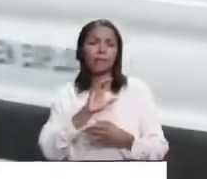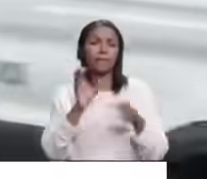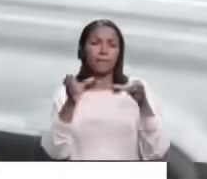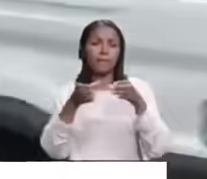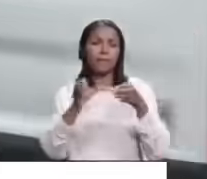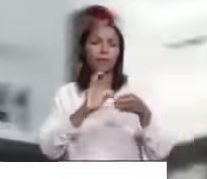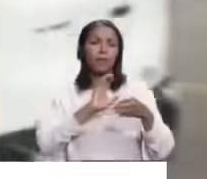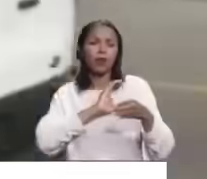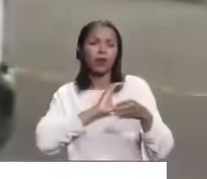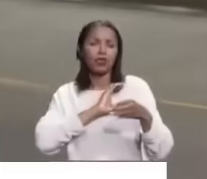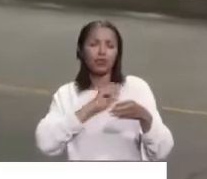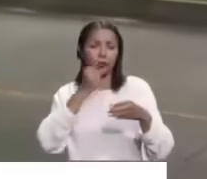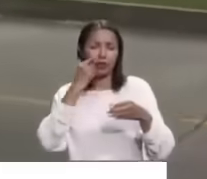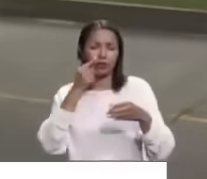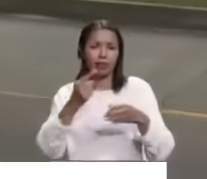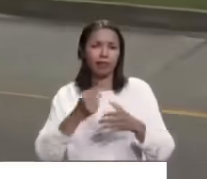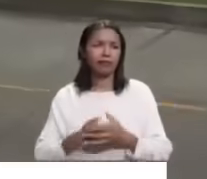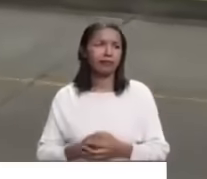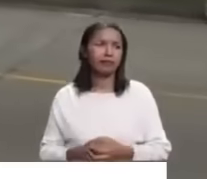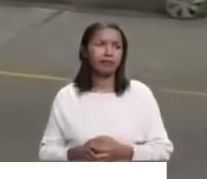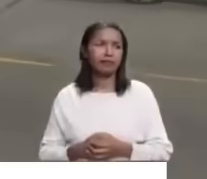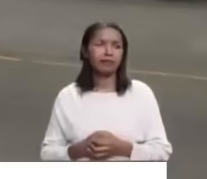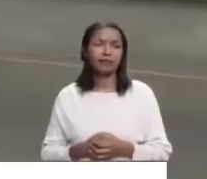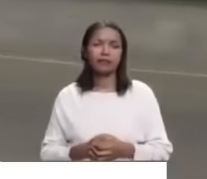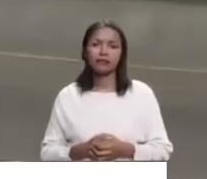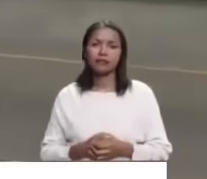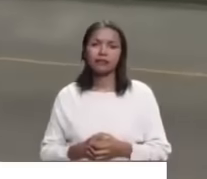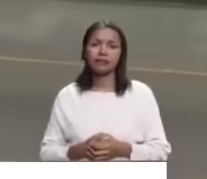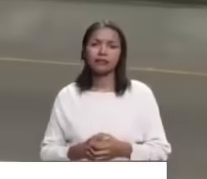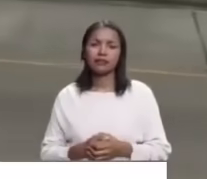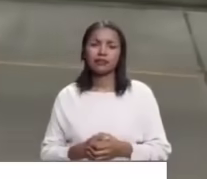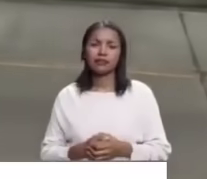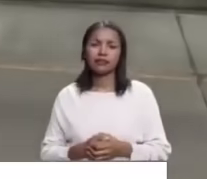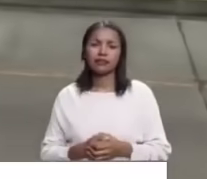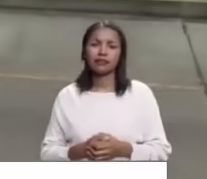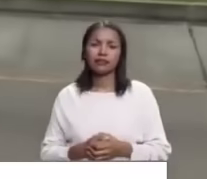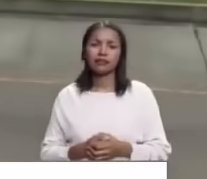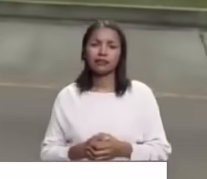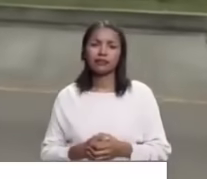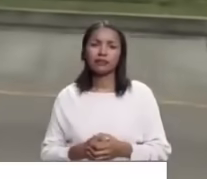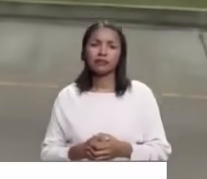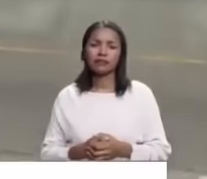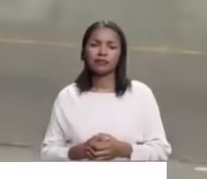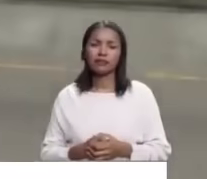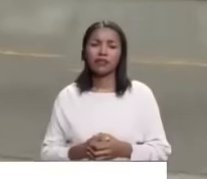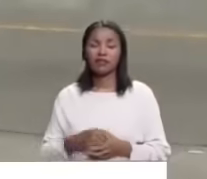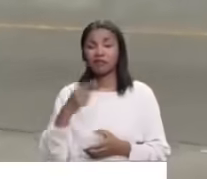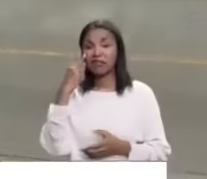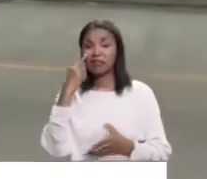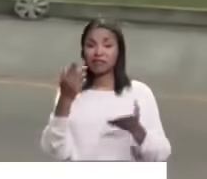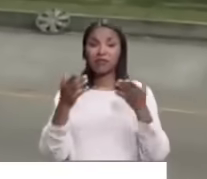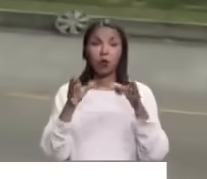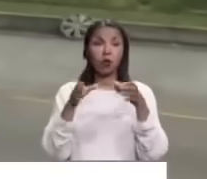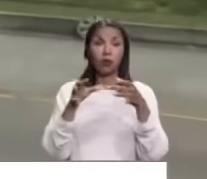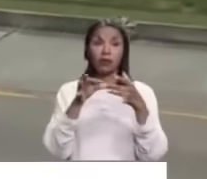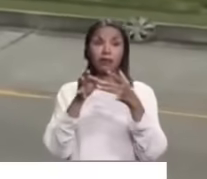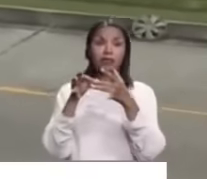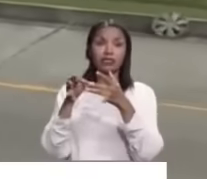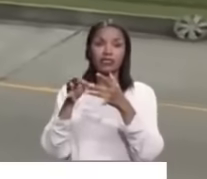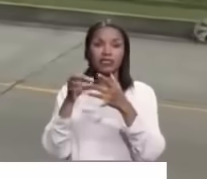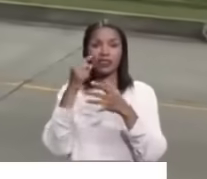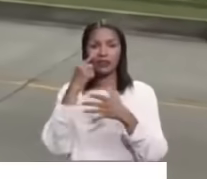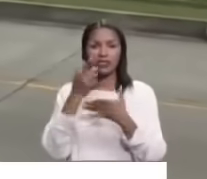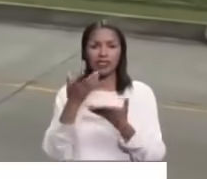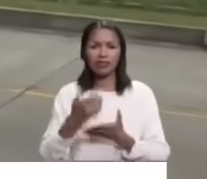concluir esta diligencia. Vemos que se trata de la unidad técnica en explosivos. según lo que podemos leer, del vehículo